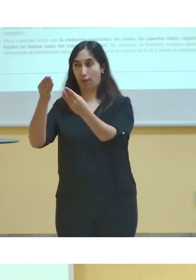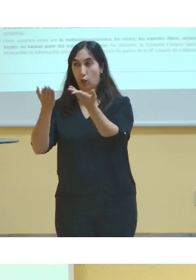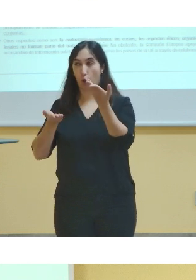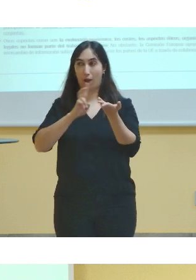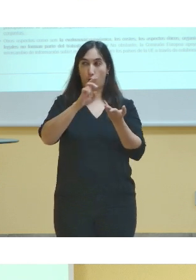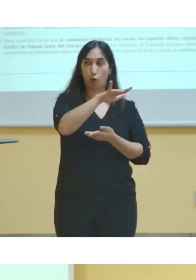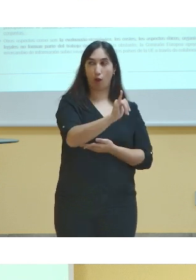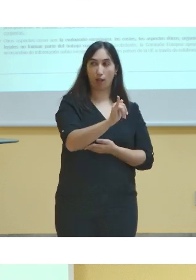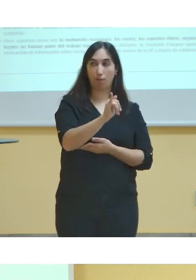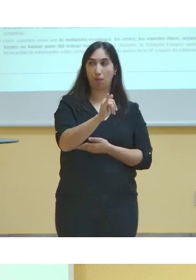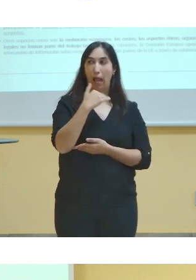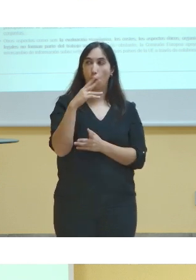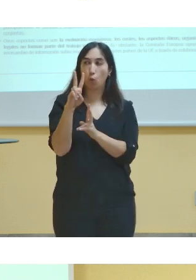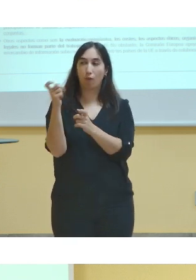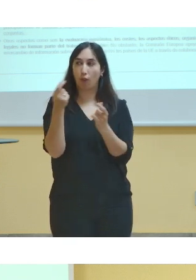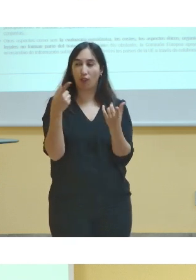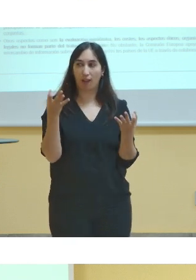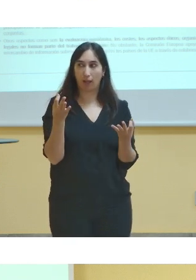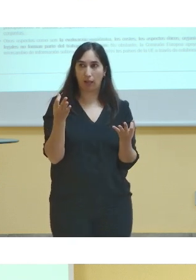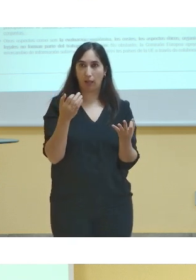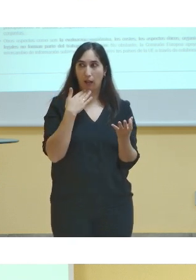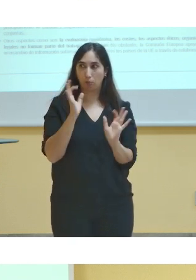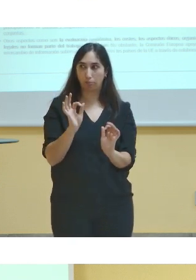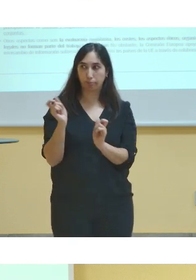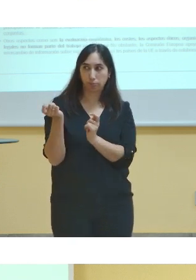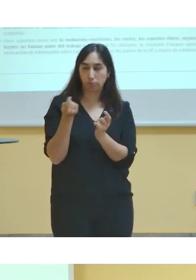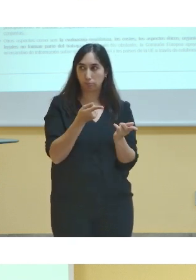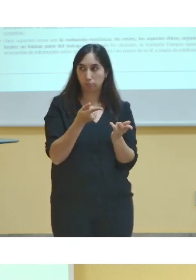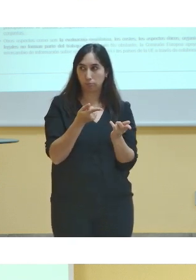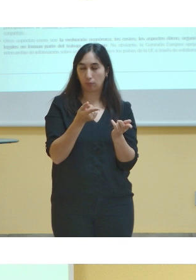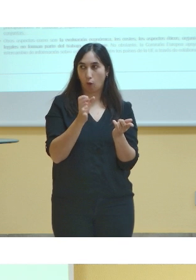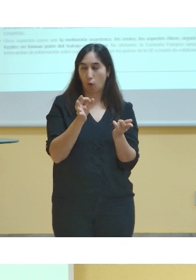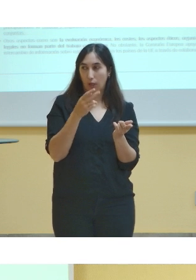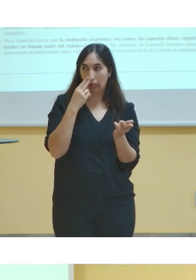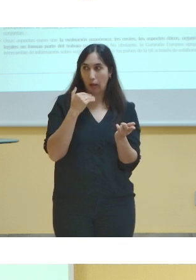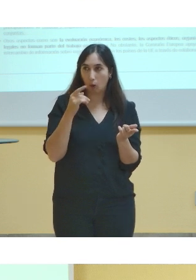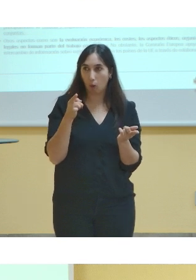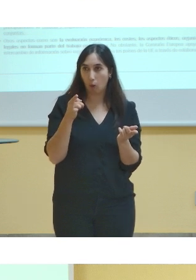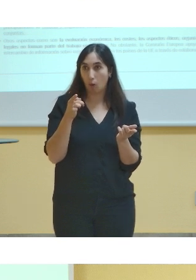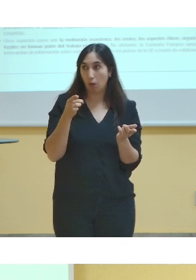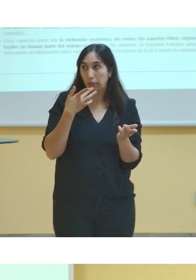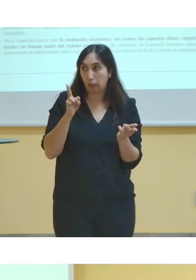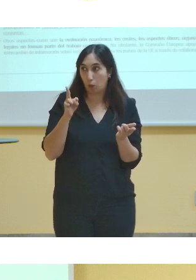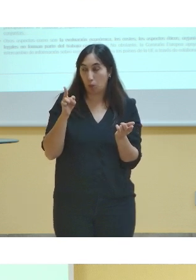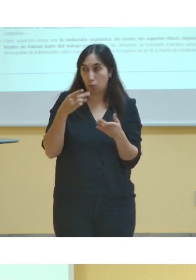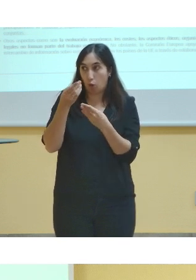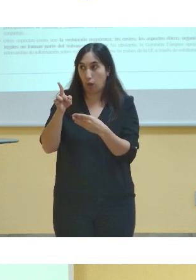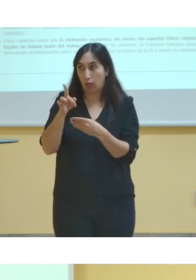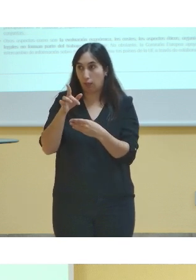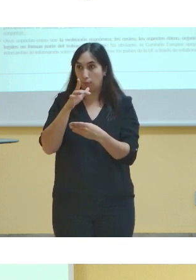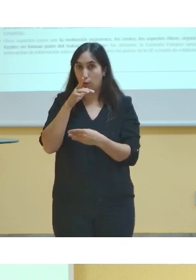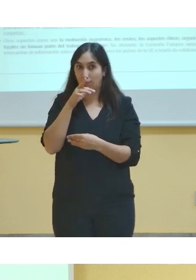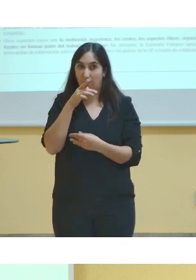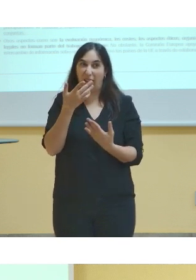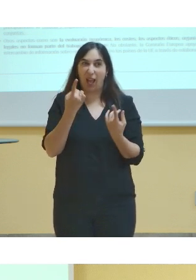ya existe, ¿qué aporta? ¿Aporta algo específico, algo adicional? ¿Es interesante? Si no, lo dejamos. Hay muchísimas